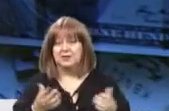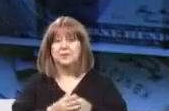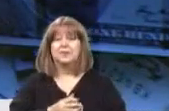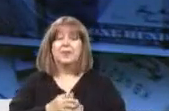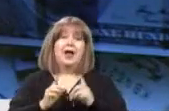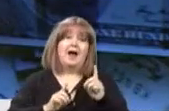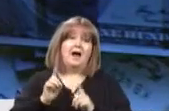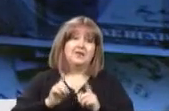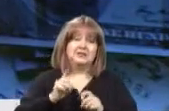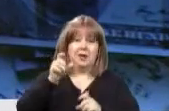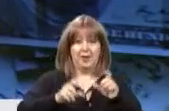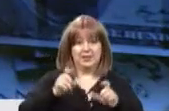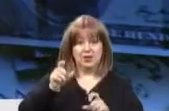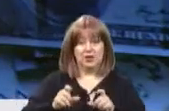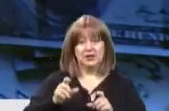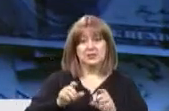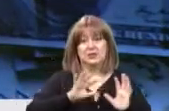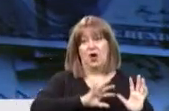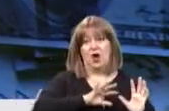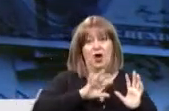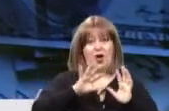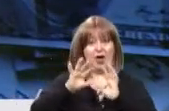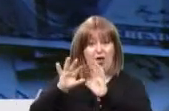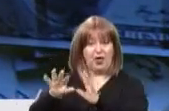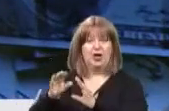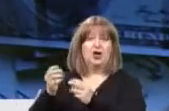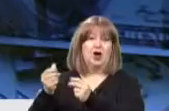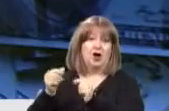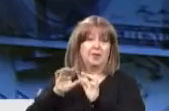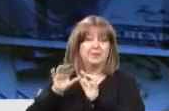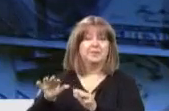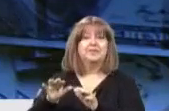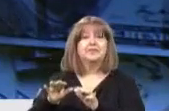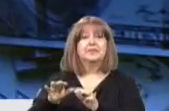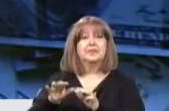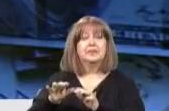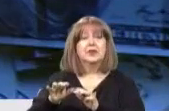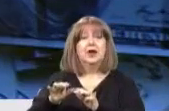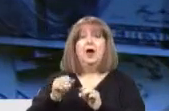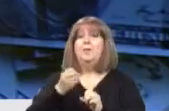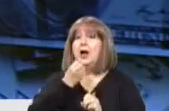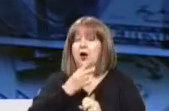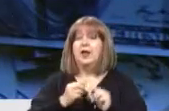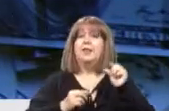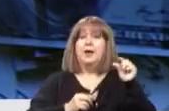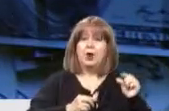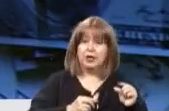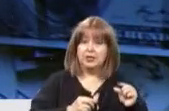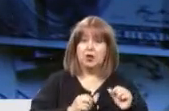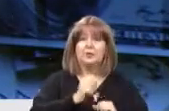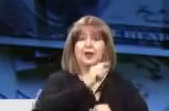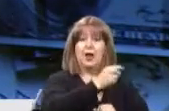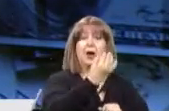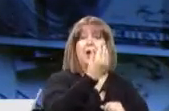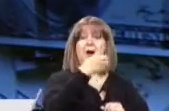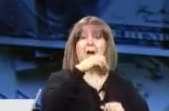que si todas las personas hubieran hecho eso, en esa inteligencia a la hora de invertir, ir de a poquito, no corres tanto